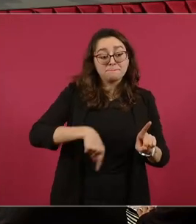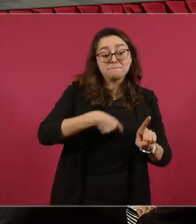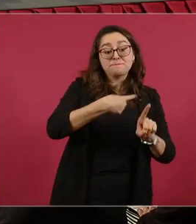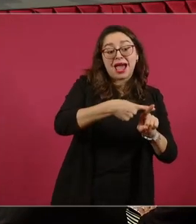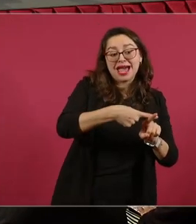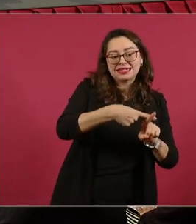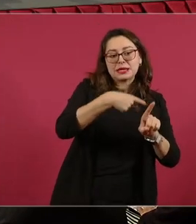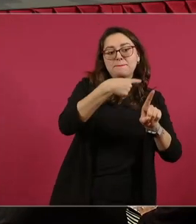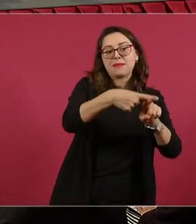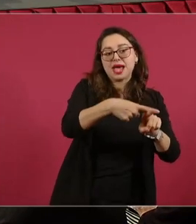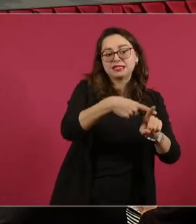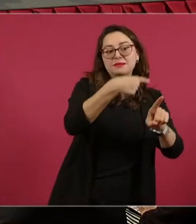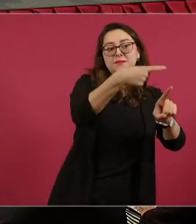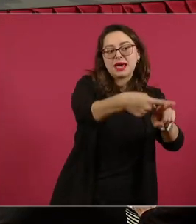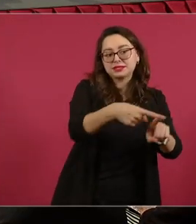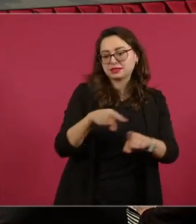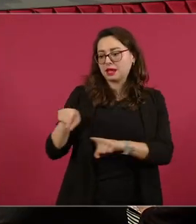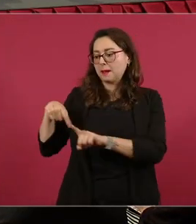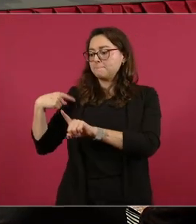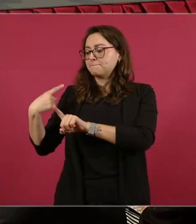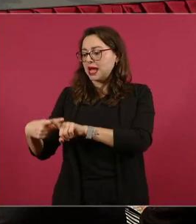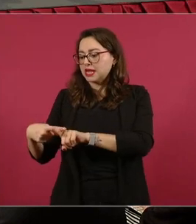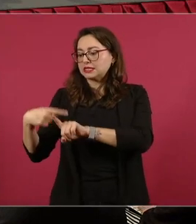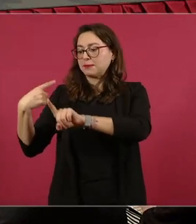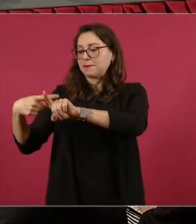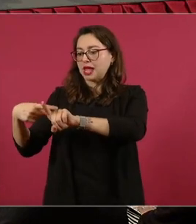todo y desde el primer año